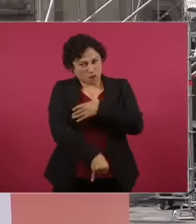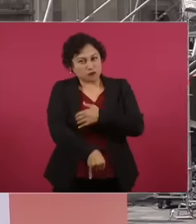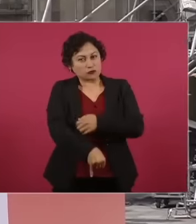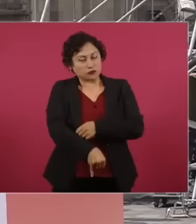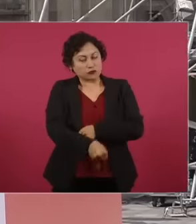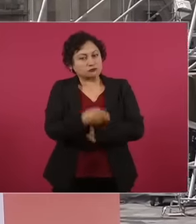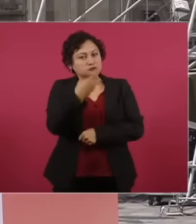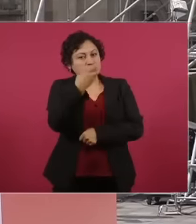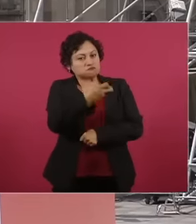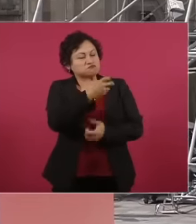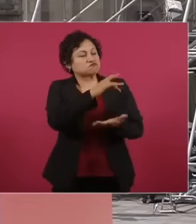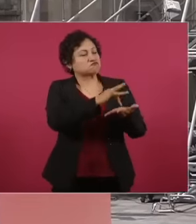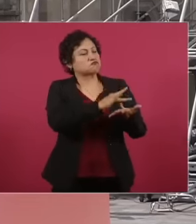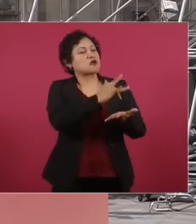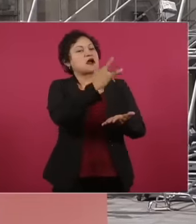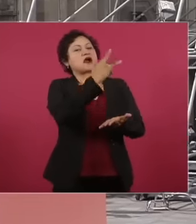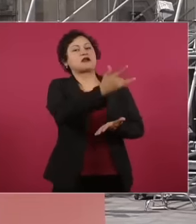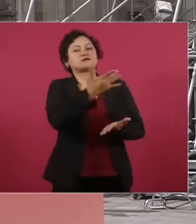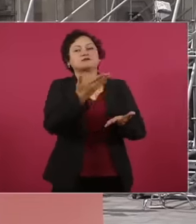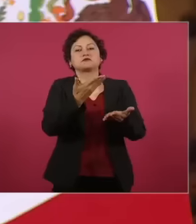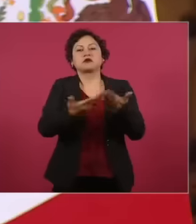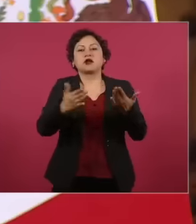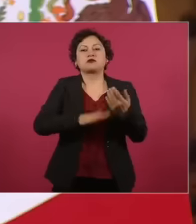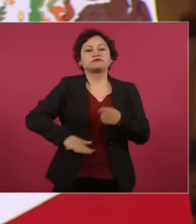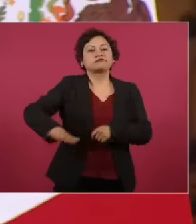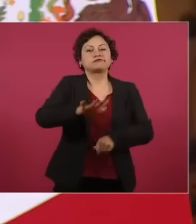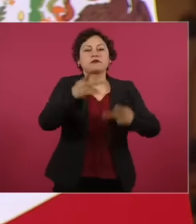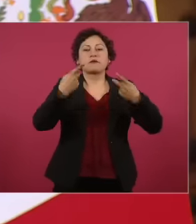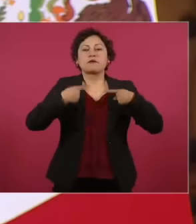las mexicanas y los mexicanos de hoy